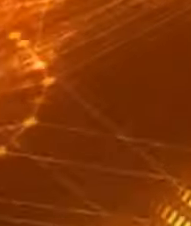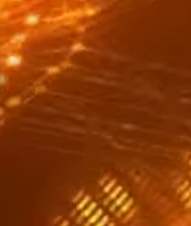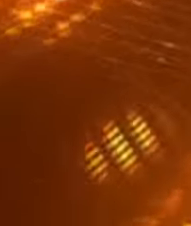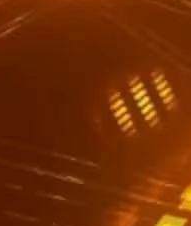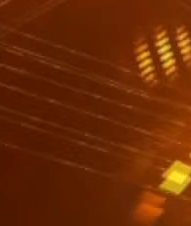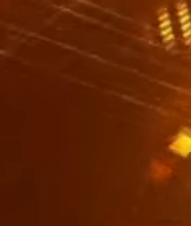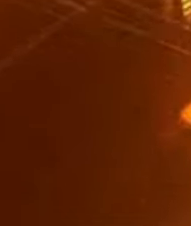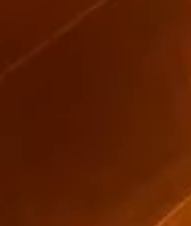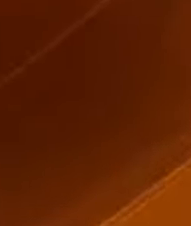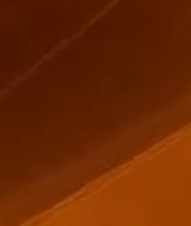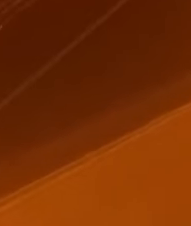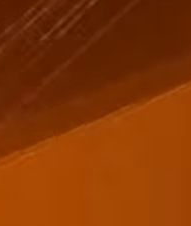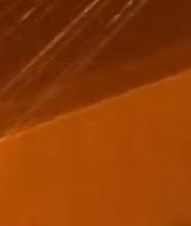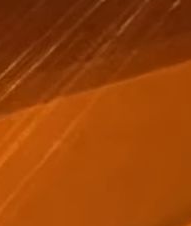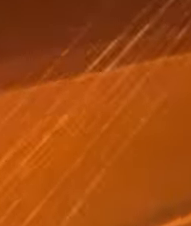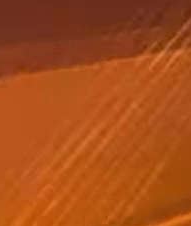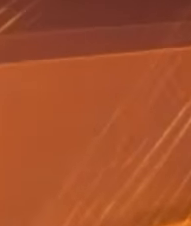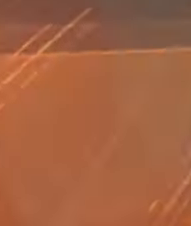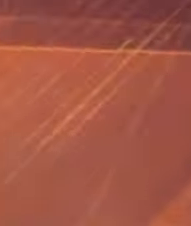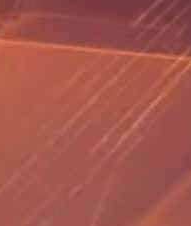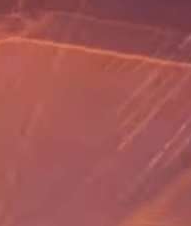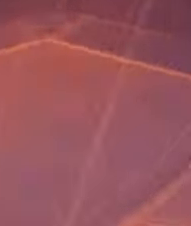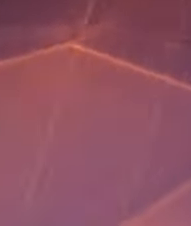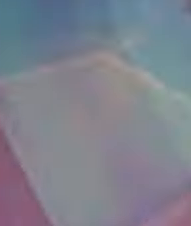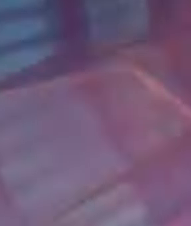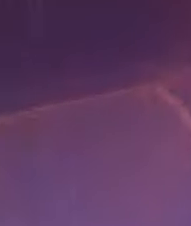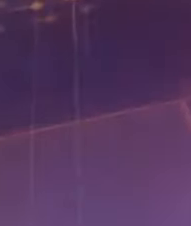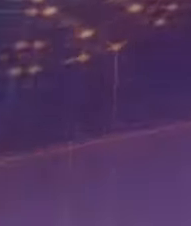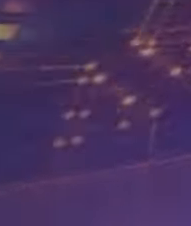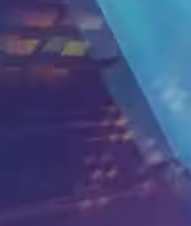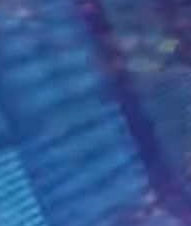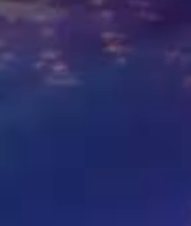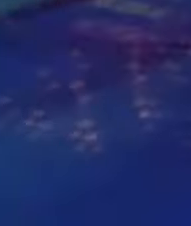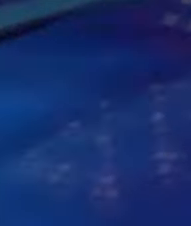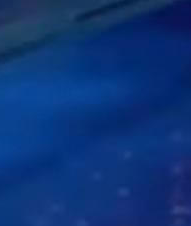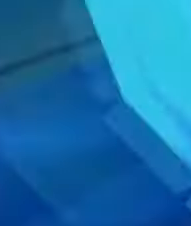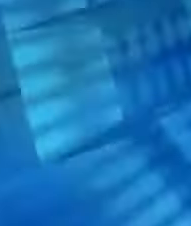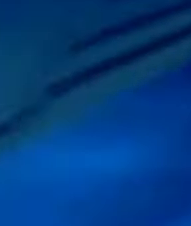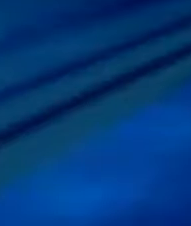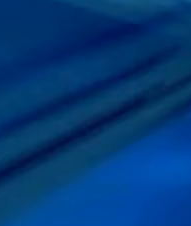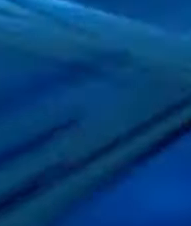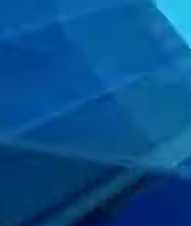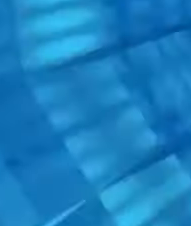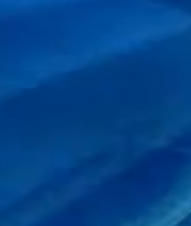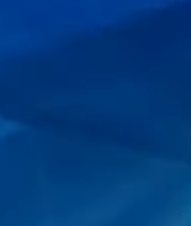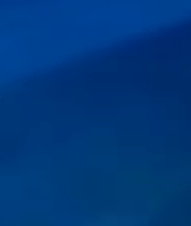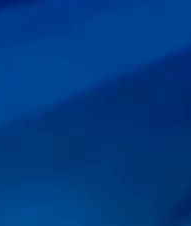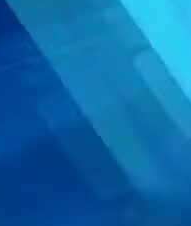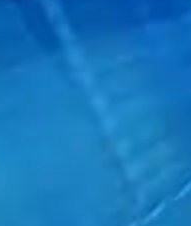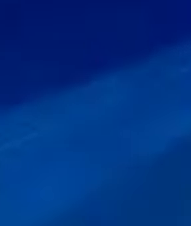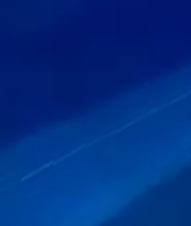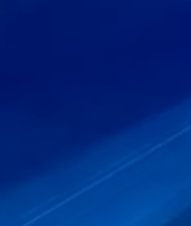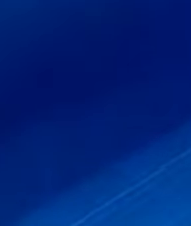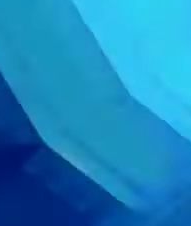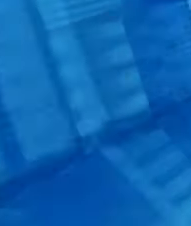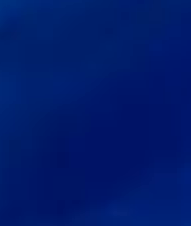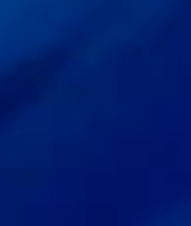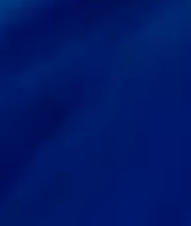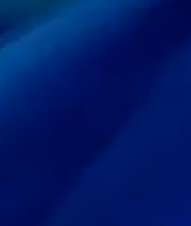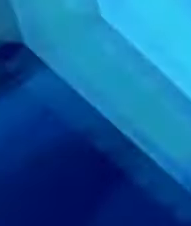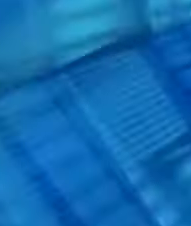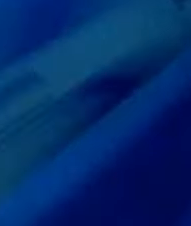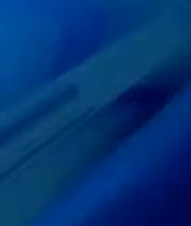candidato. Ya sabíamos que les iba a pasar de noche los crímenes electorales del 2 de junio. Nos vemos en el Tribunal Federal, donde ahí sí